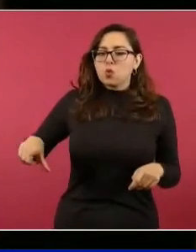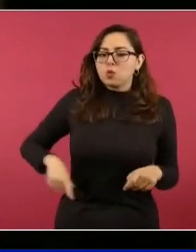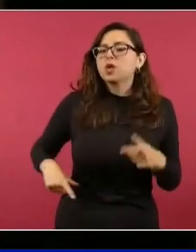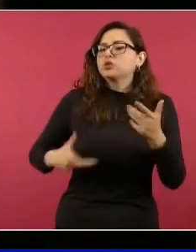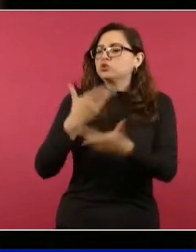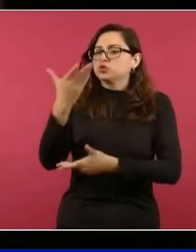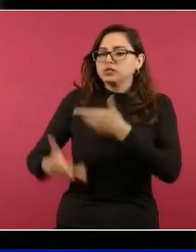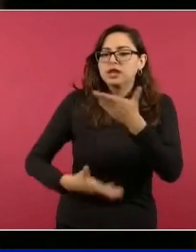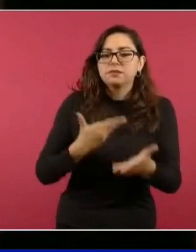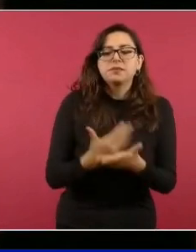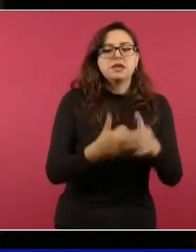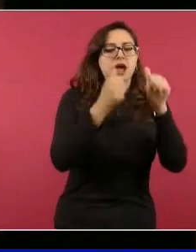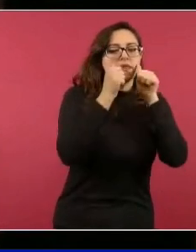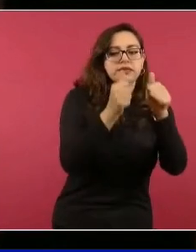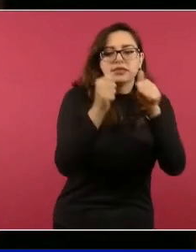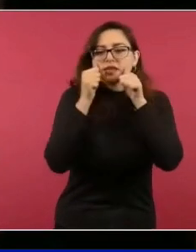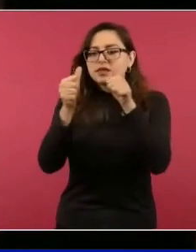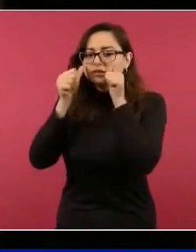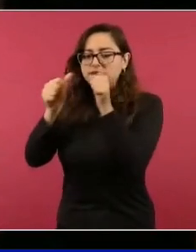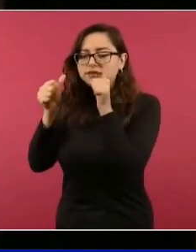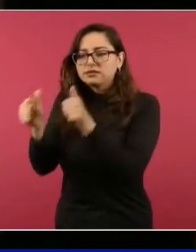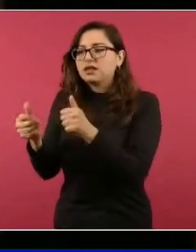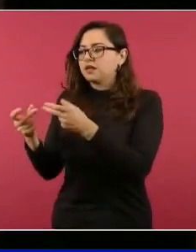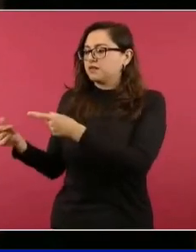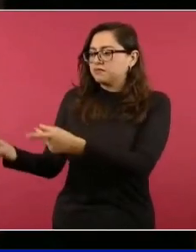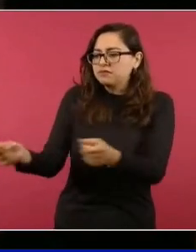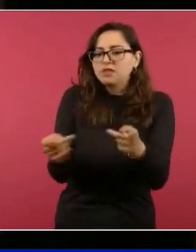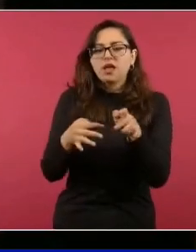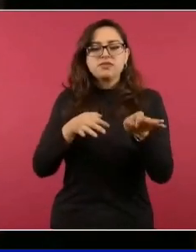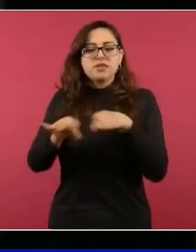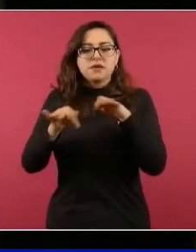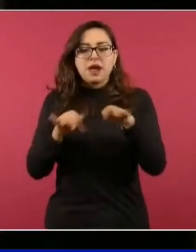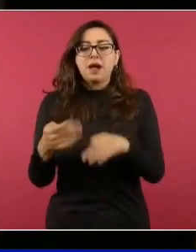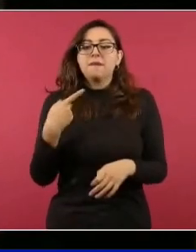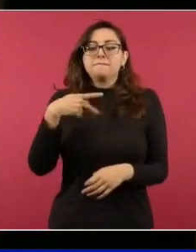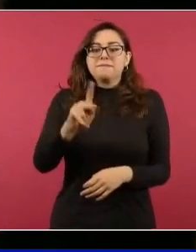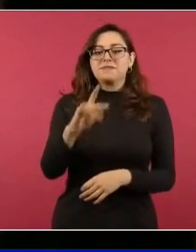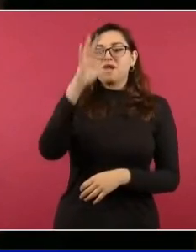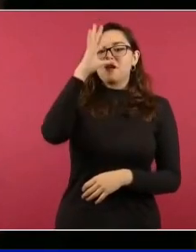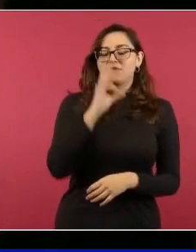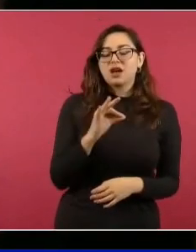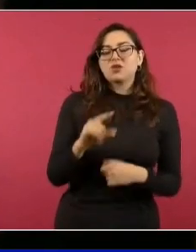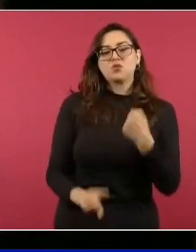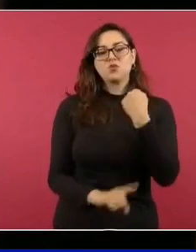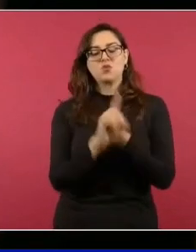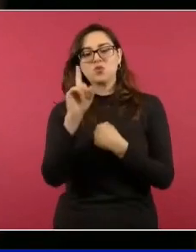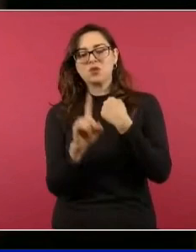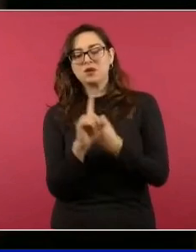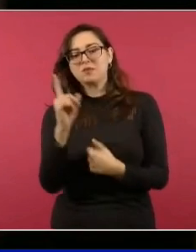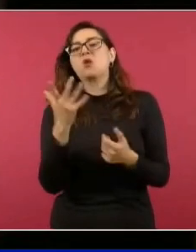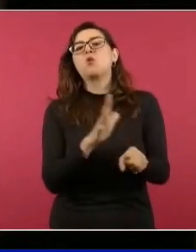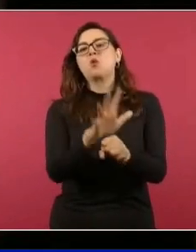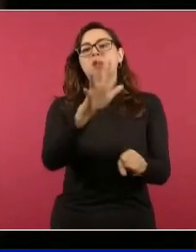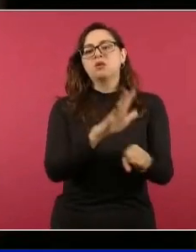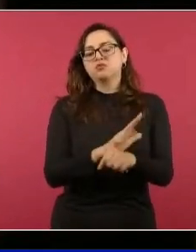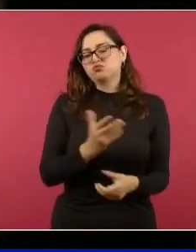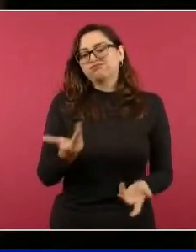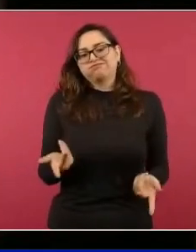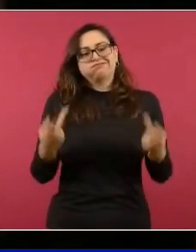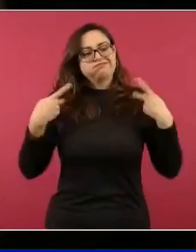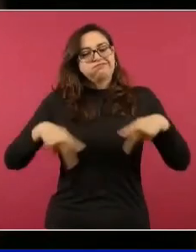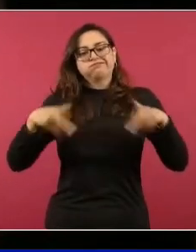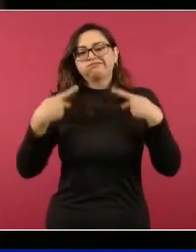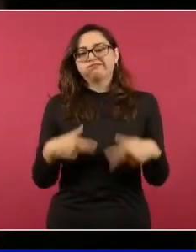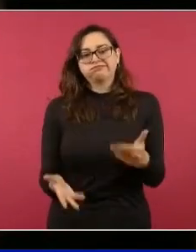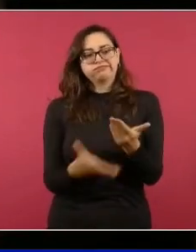limitados con la cantidad de personal que tienen en todos los espacios del sistema de seguridad, del Sistema Nacional